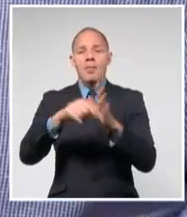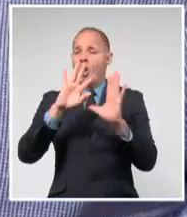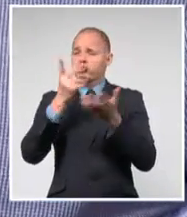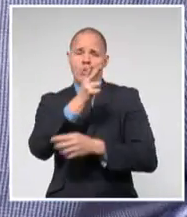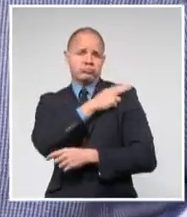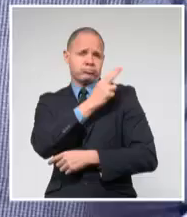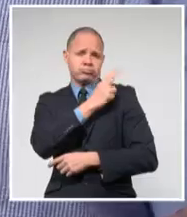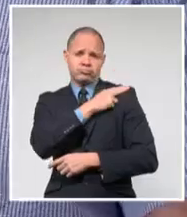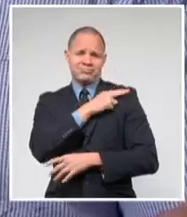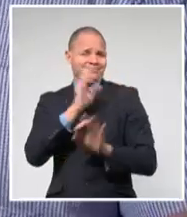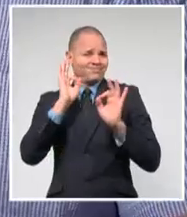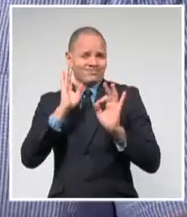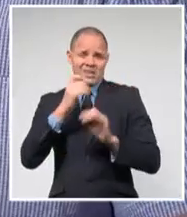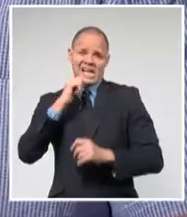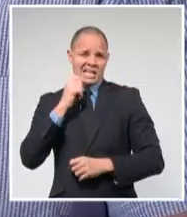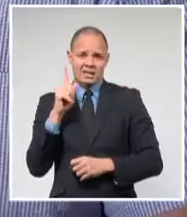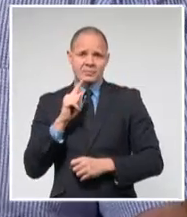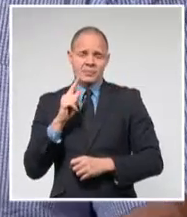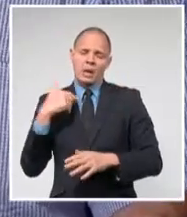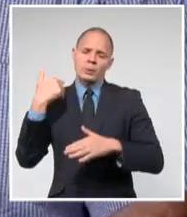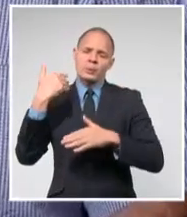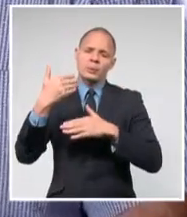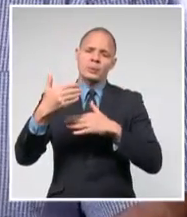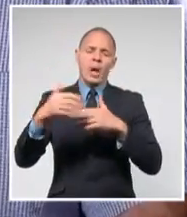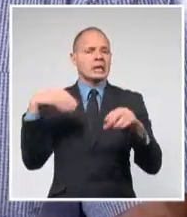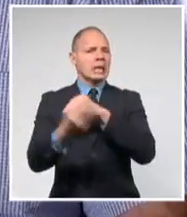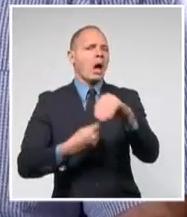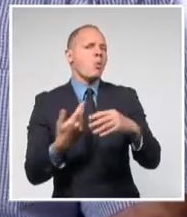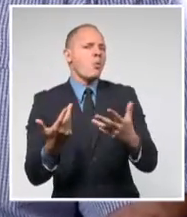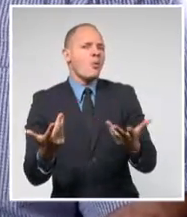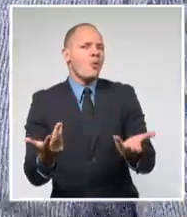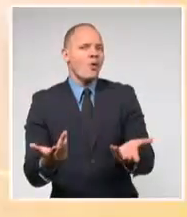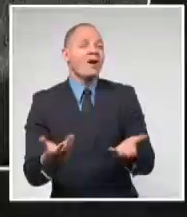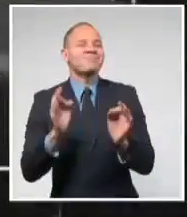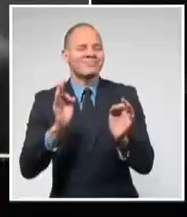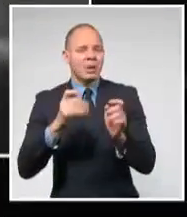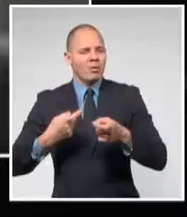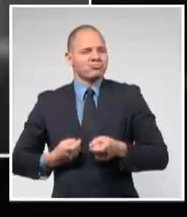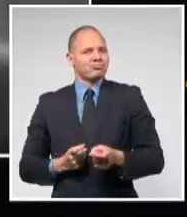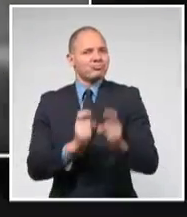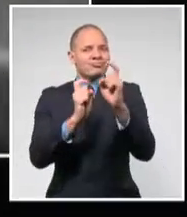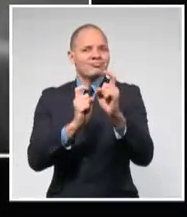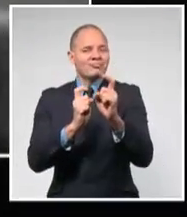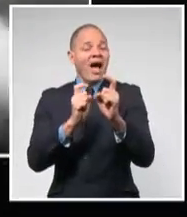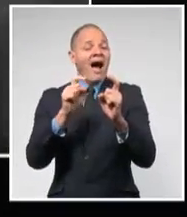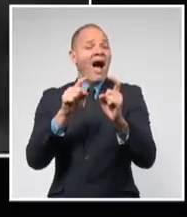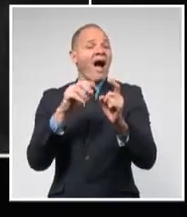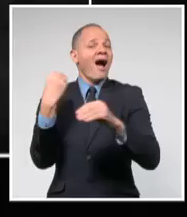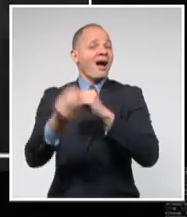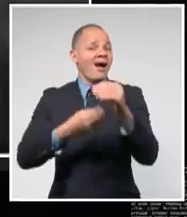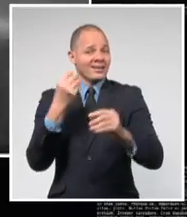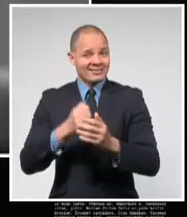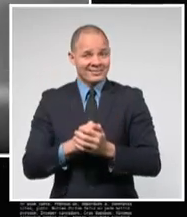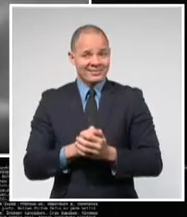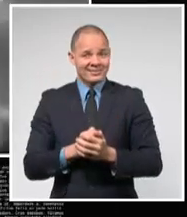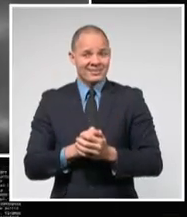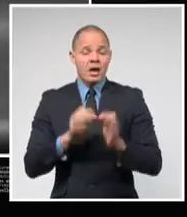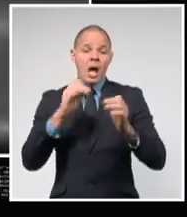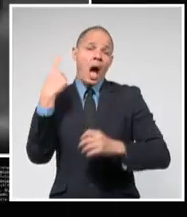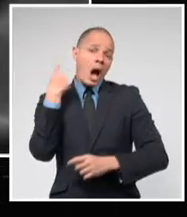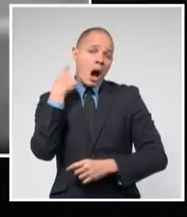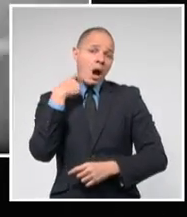1959. Aunque es justo decir que no fue así desde el principio. la joven revolución del año